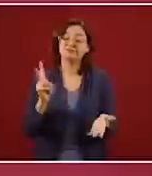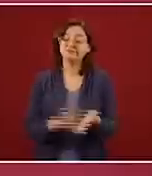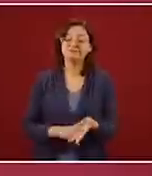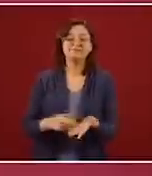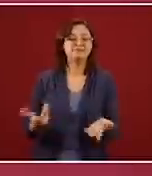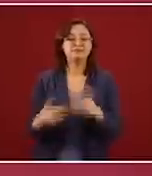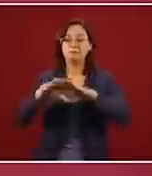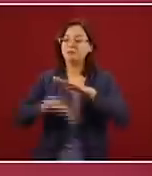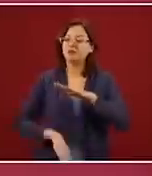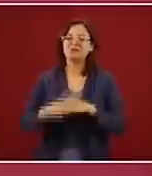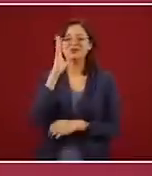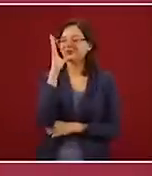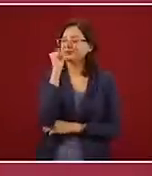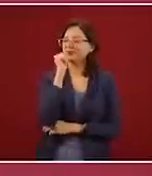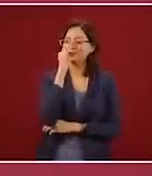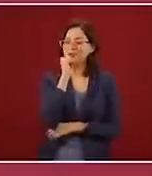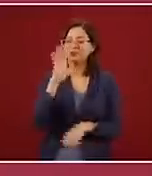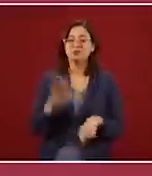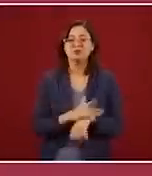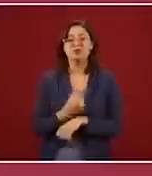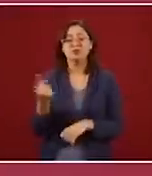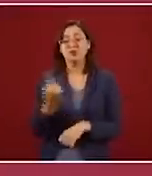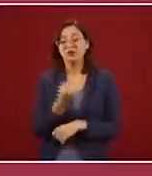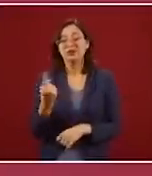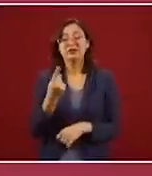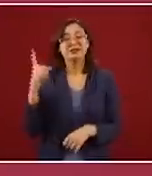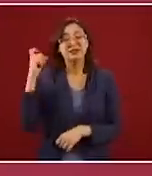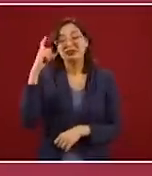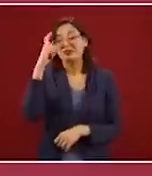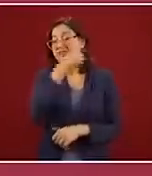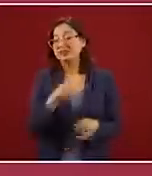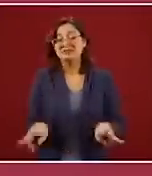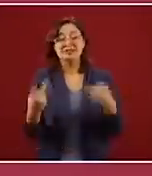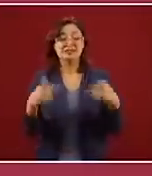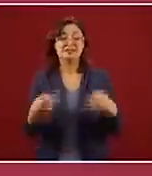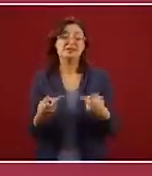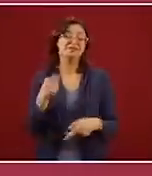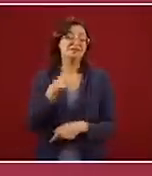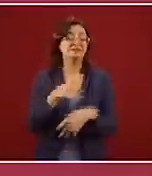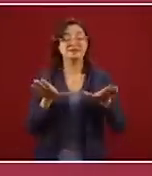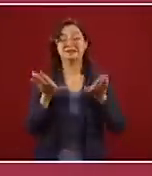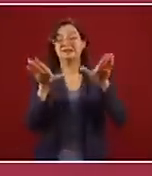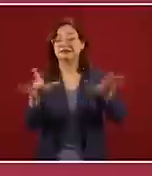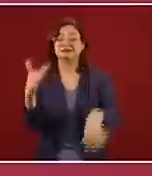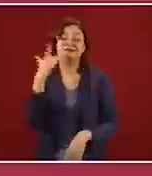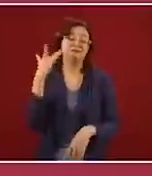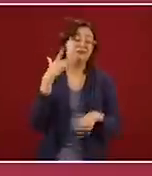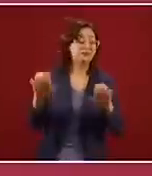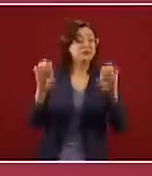¿Por qué se ha complicado? Porque es un avión extravagante que no se debió